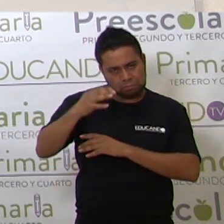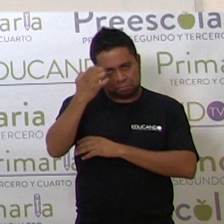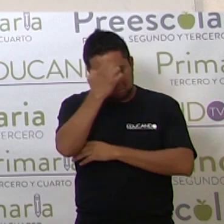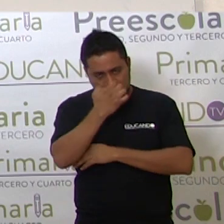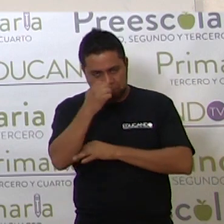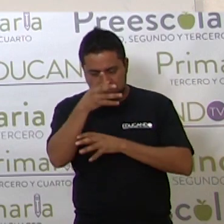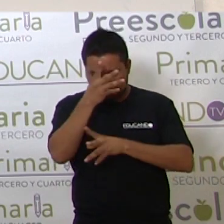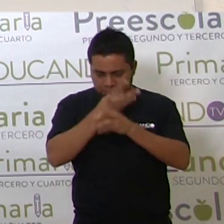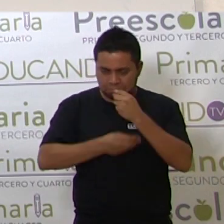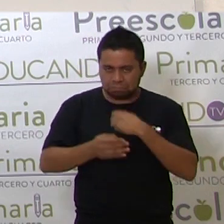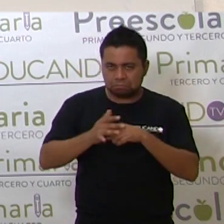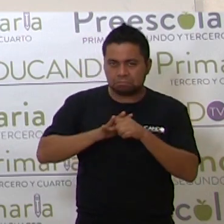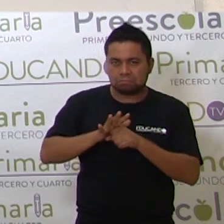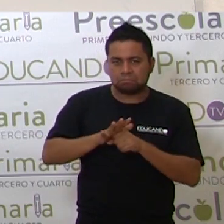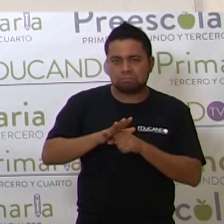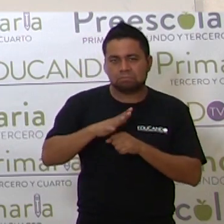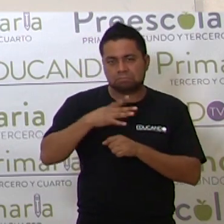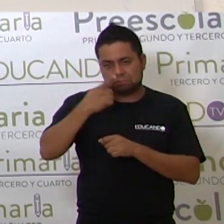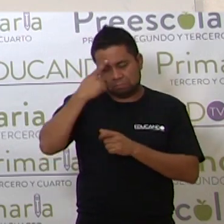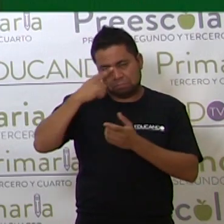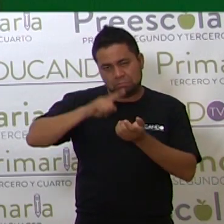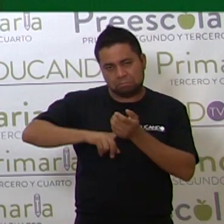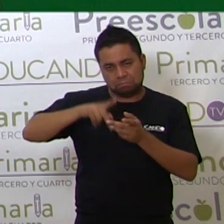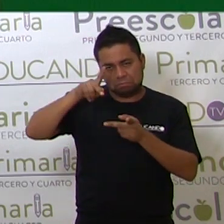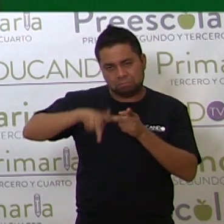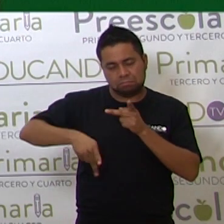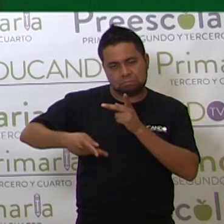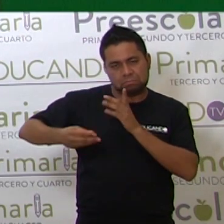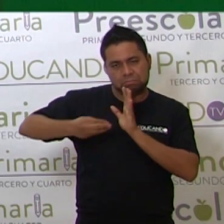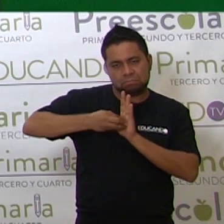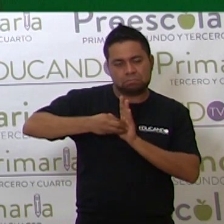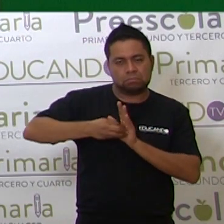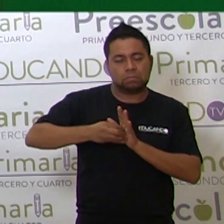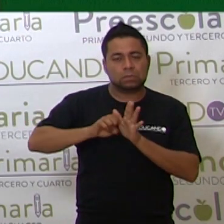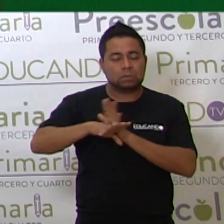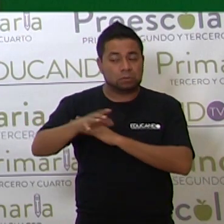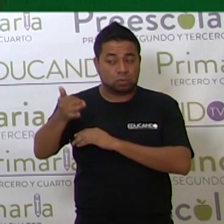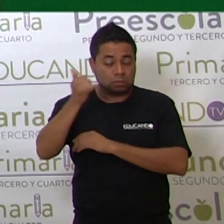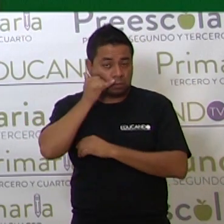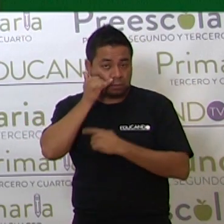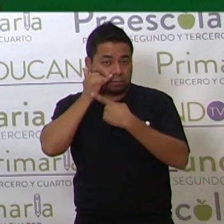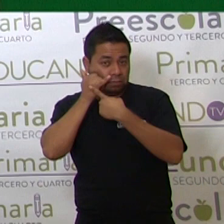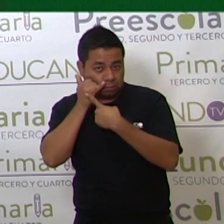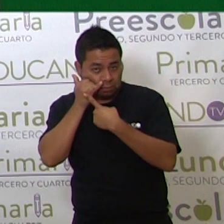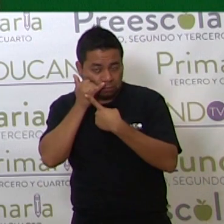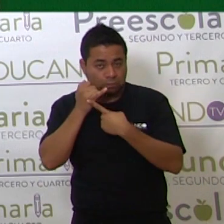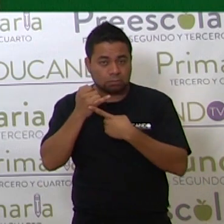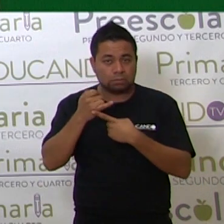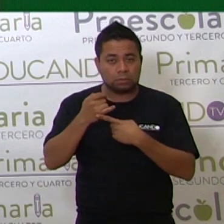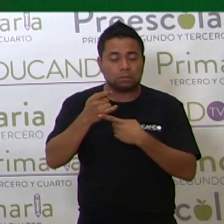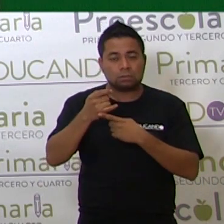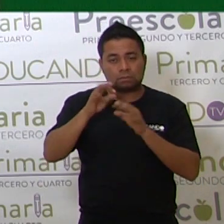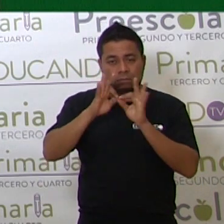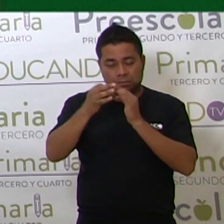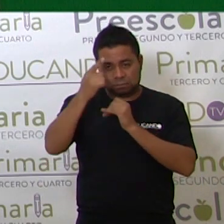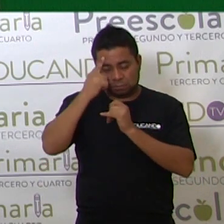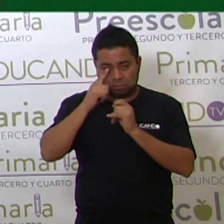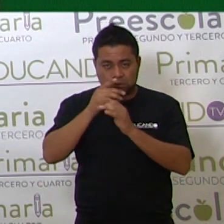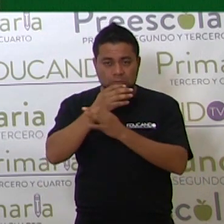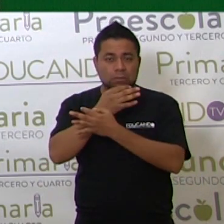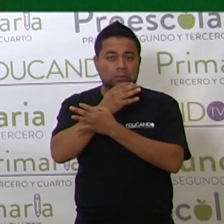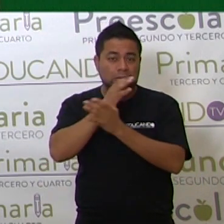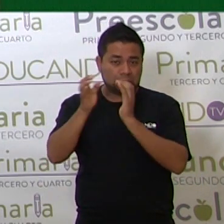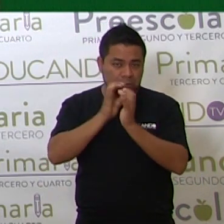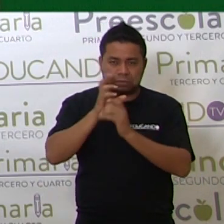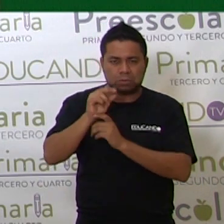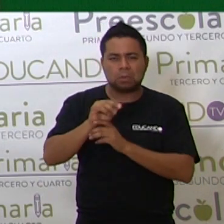aprendiendo cuáles son las partes que la componen el teléfono no es un medio masivo de comunicación es más